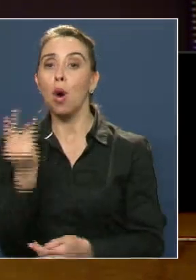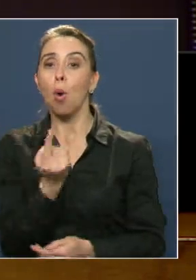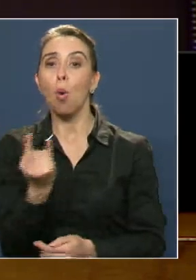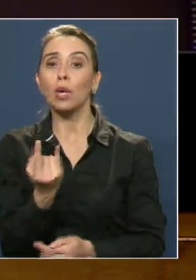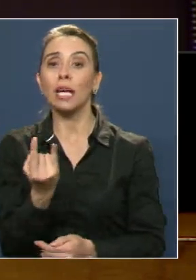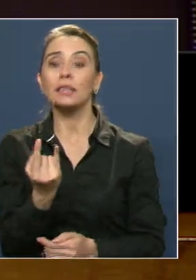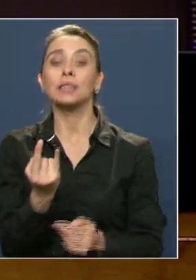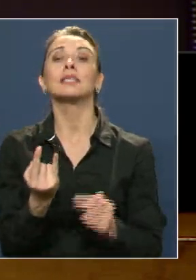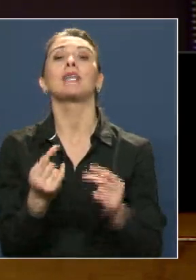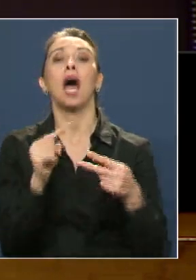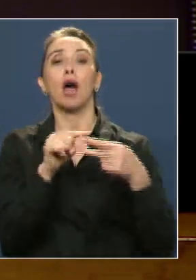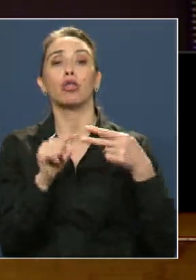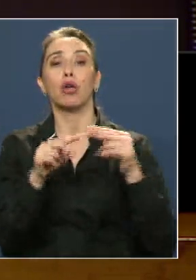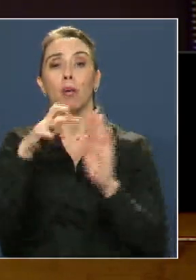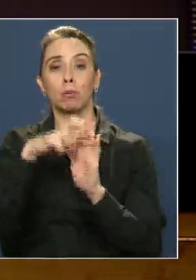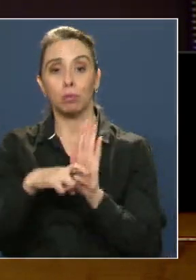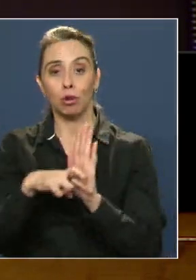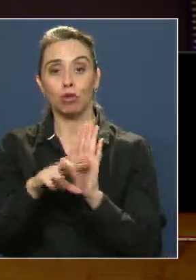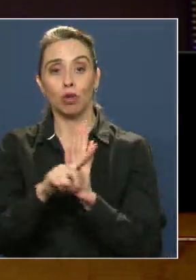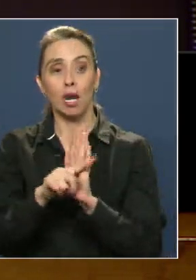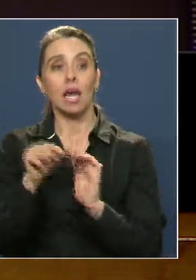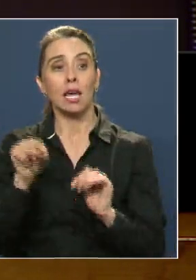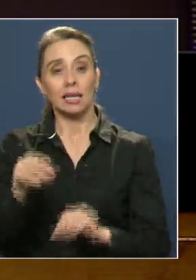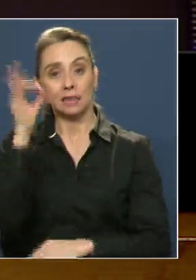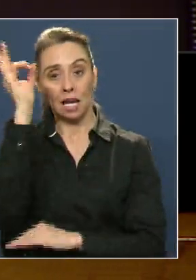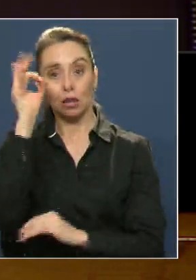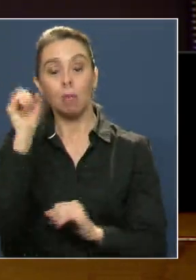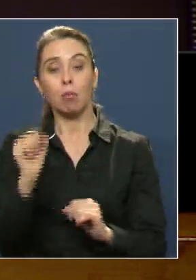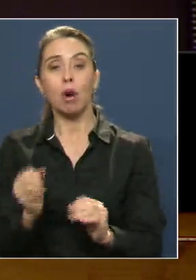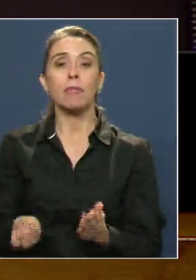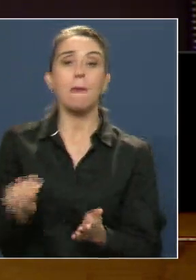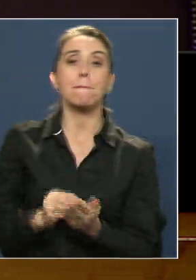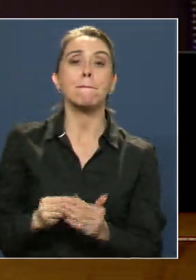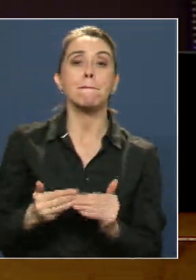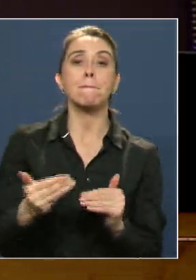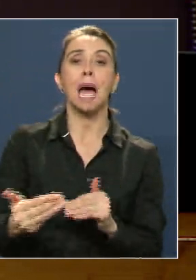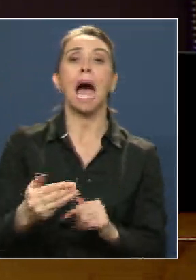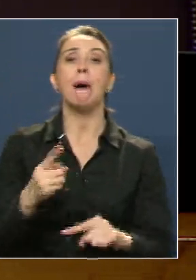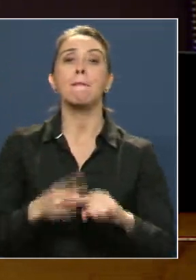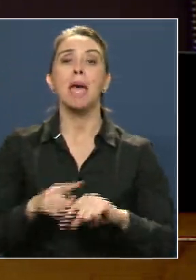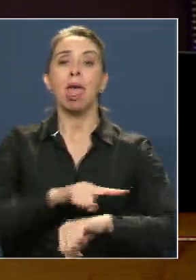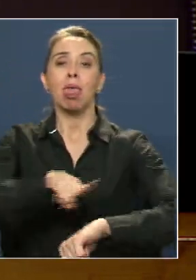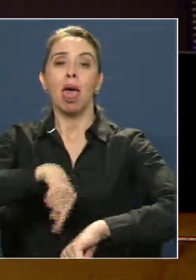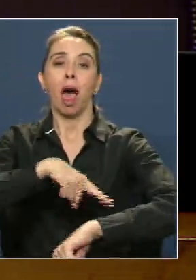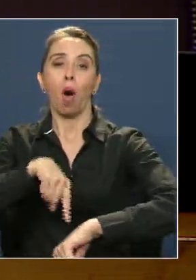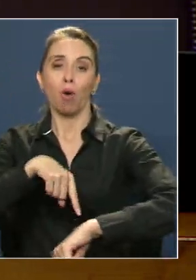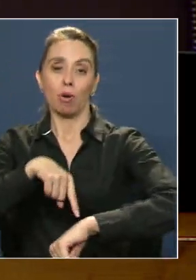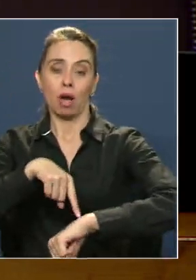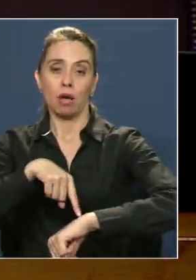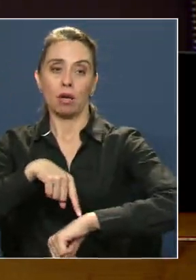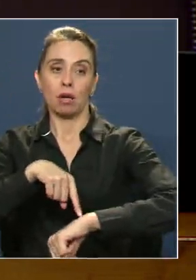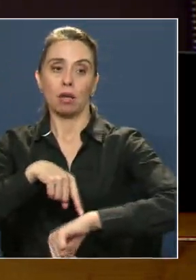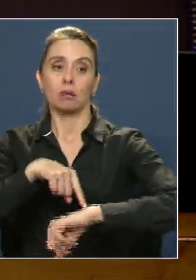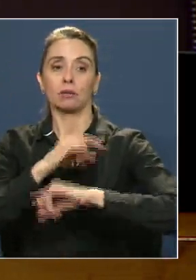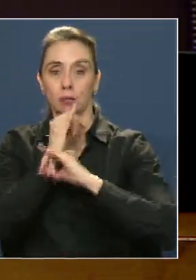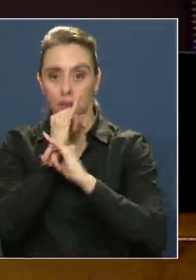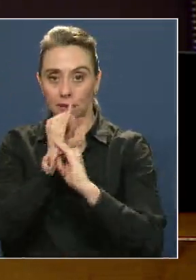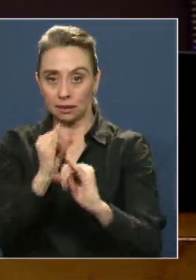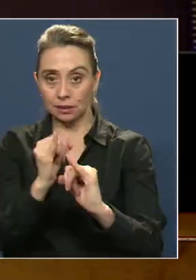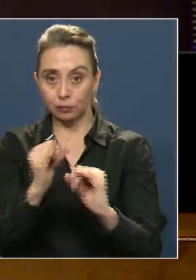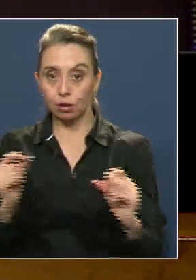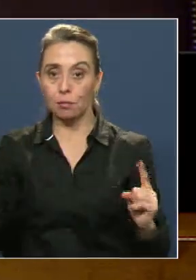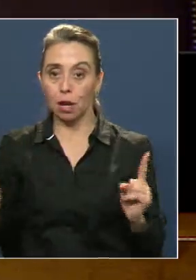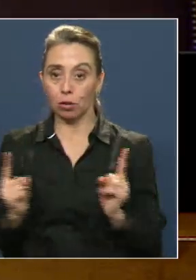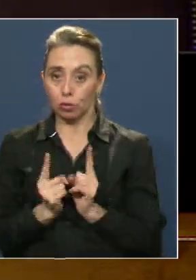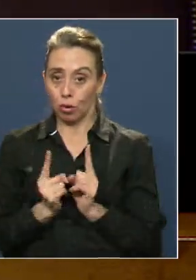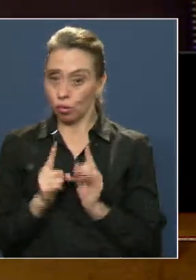hoy, podemos extender esta sesión por media hora a fin de que podamos informar un breve